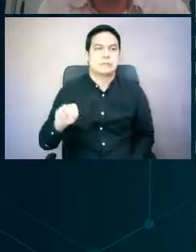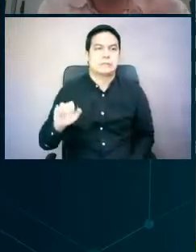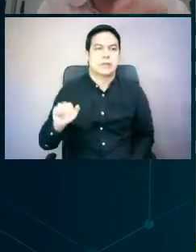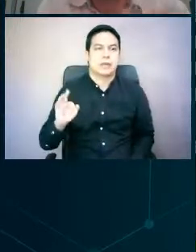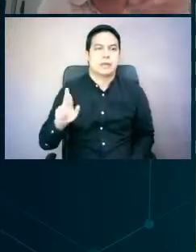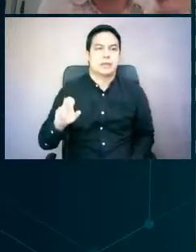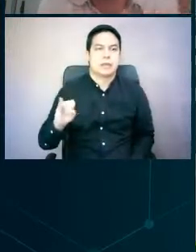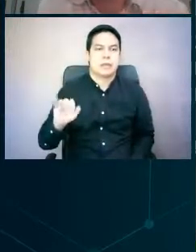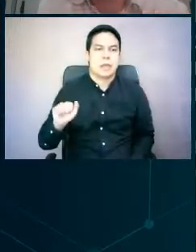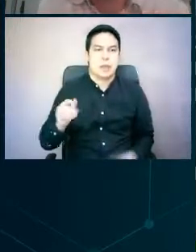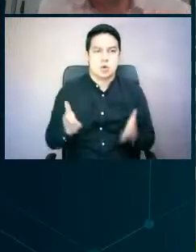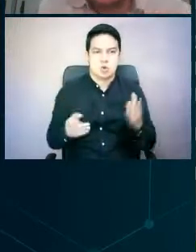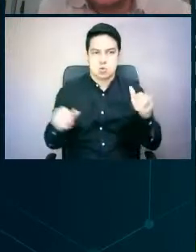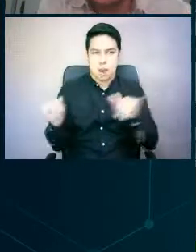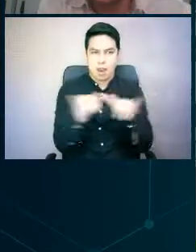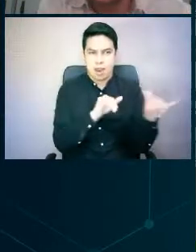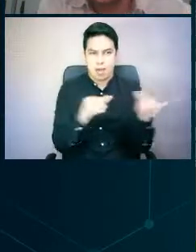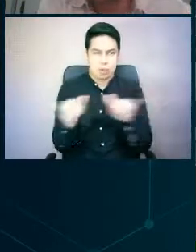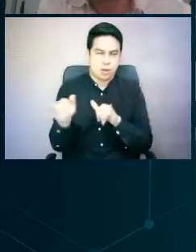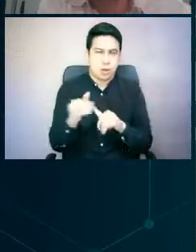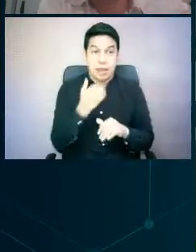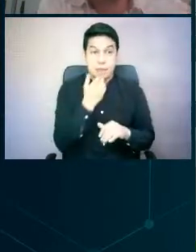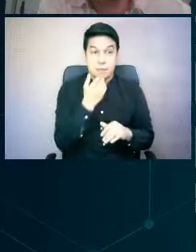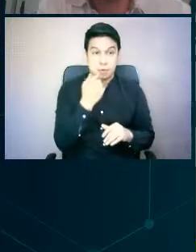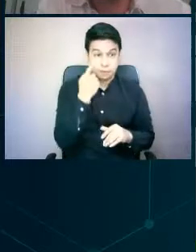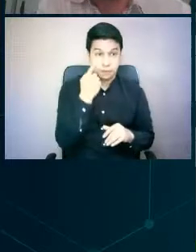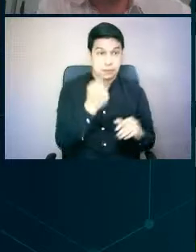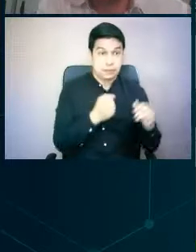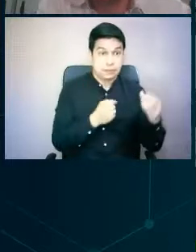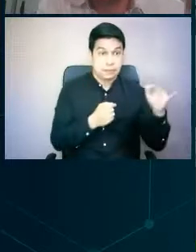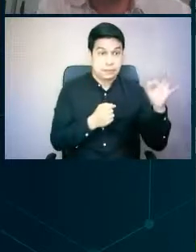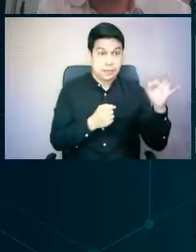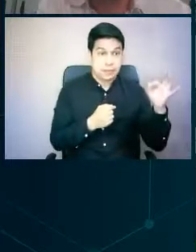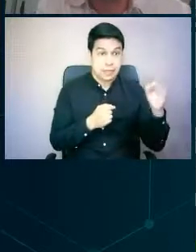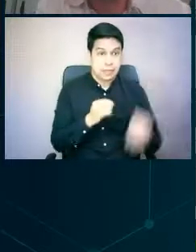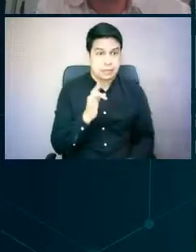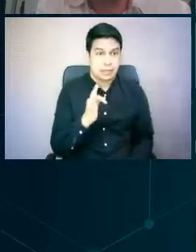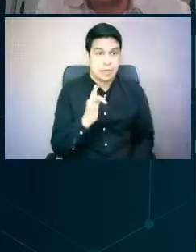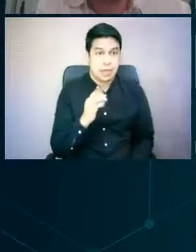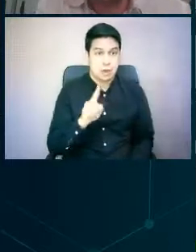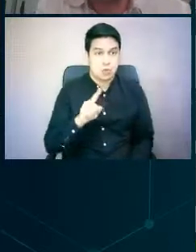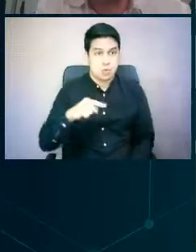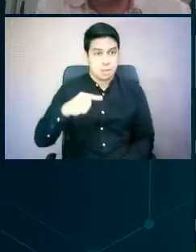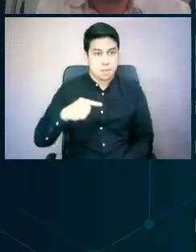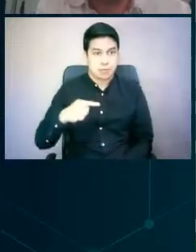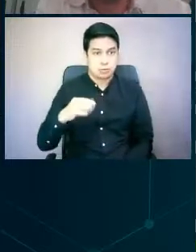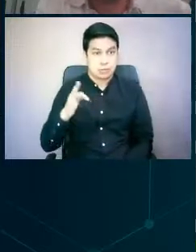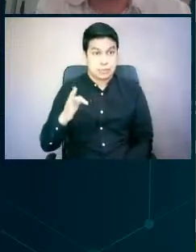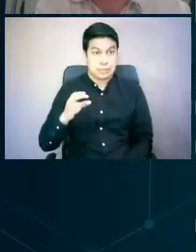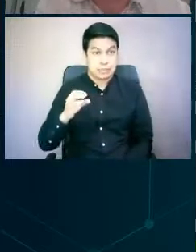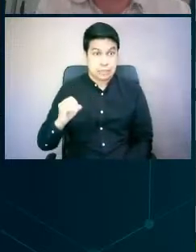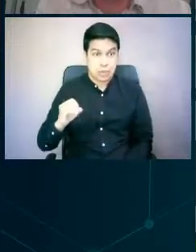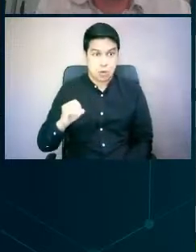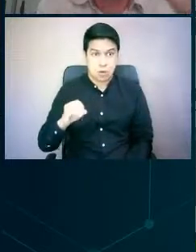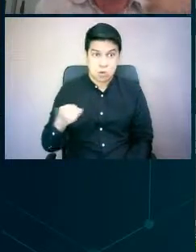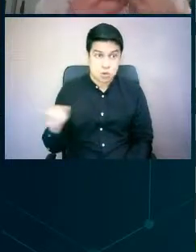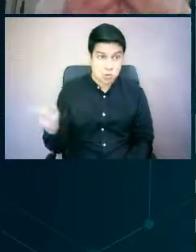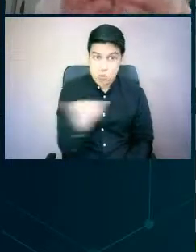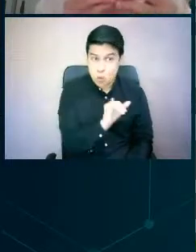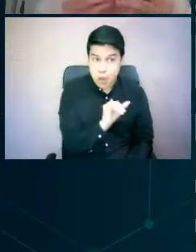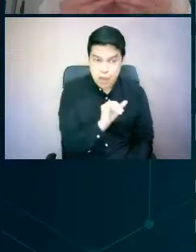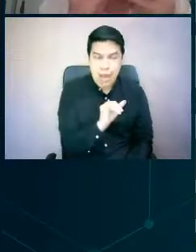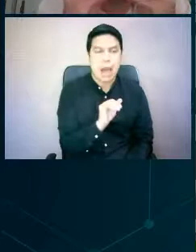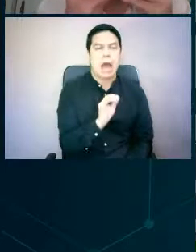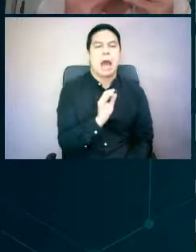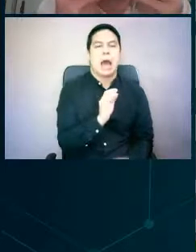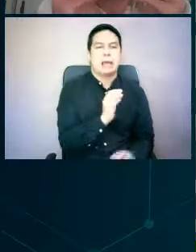es completamente simétrico si el tiempo T1 menos T0 es exactamente igual al tiempo T3 y T2.